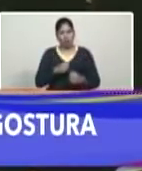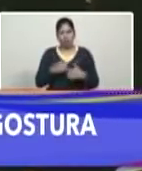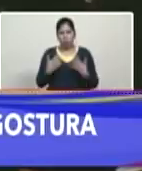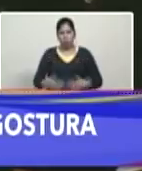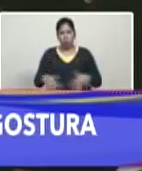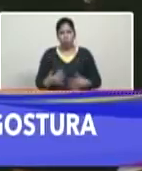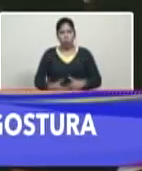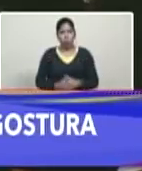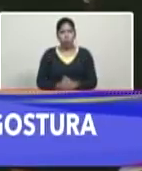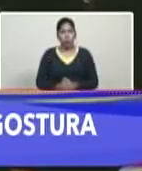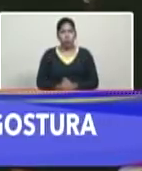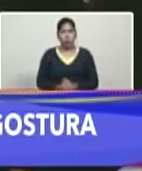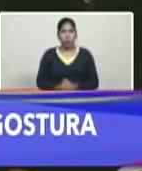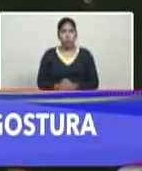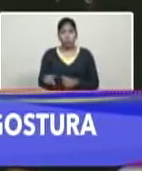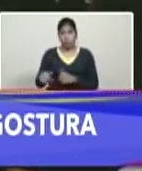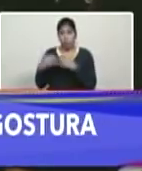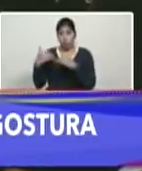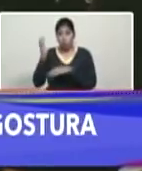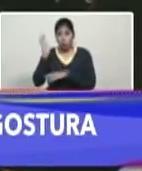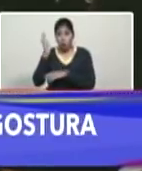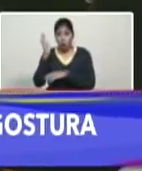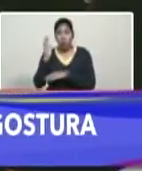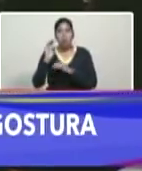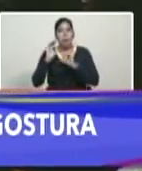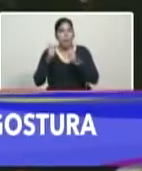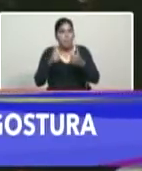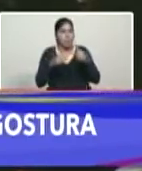Después de Angostura vino Boyacá.